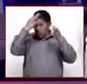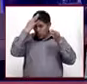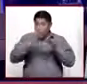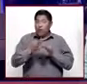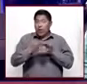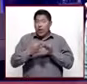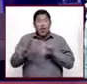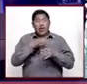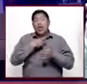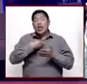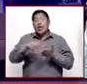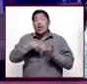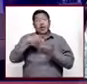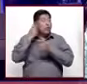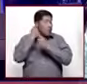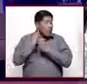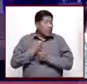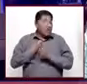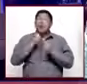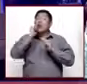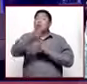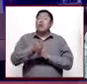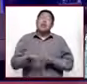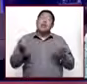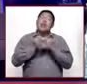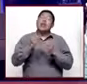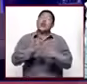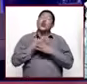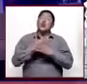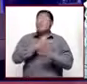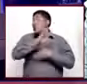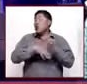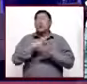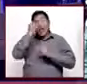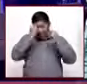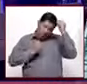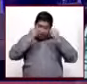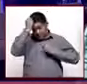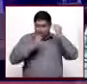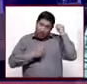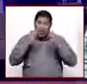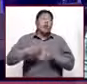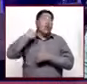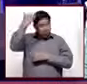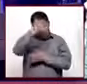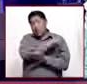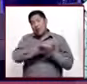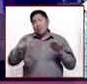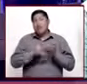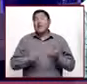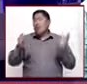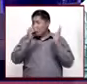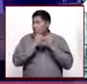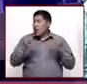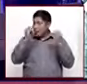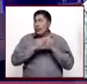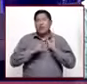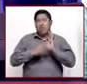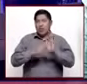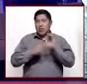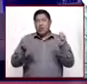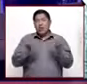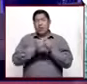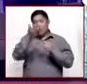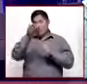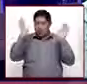y folclore. La cultura presente ahí. Mañana estaremos compartiendo todas las expresiones para la próxima semana mostrar esta expresión cultural junto aquí